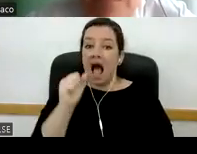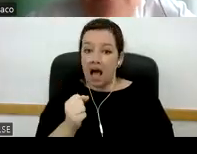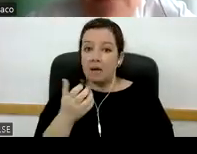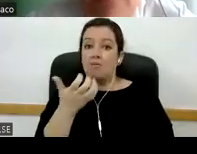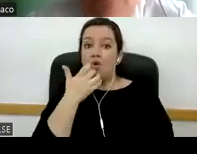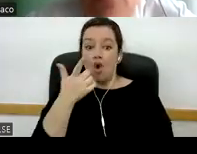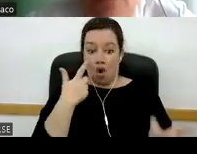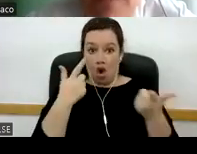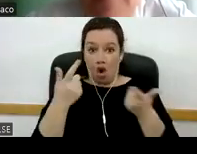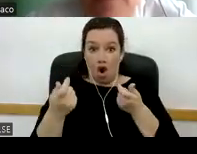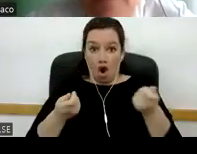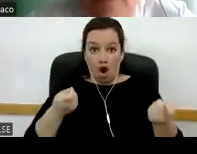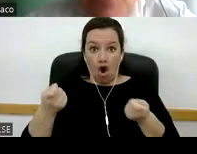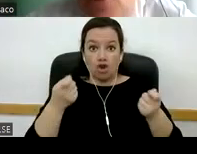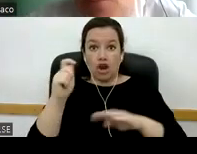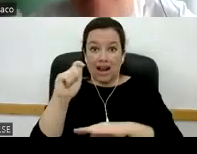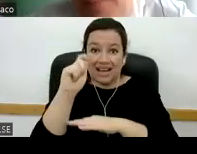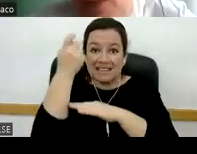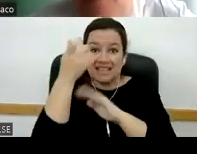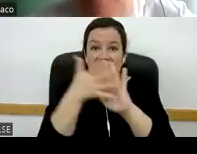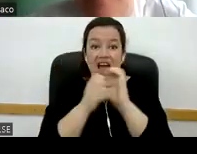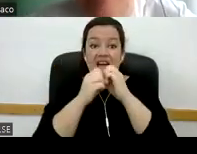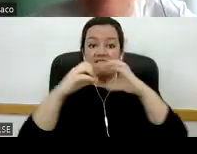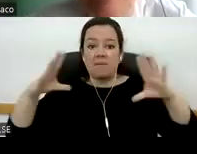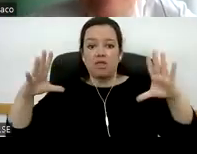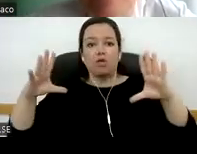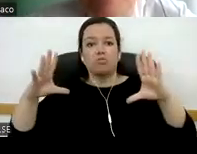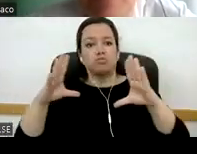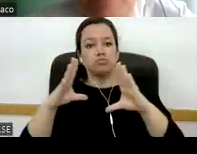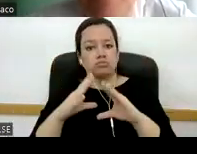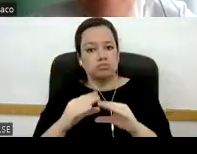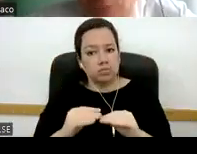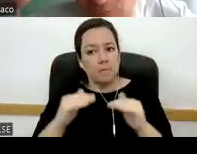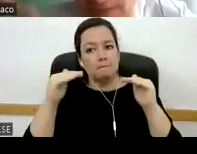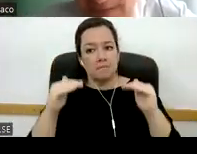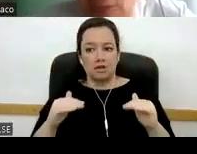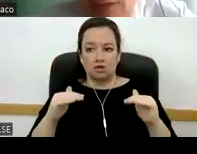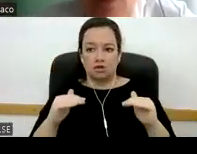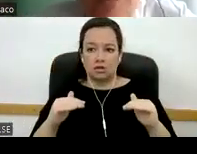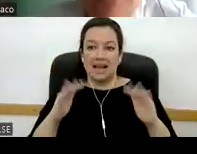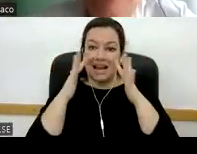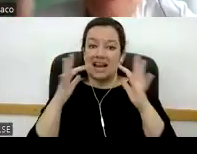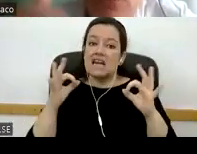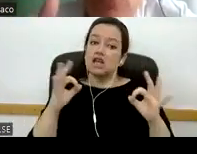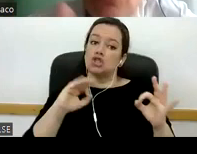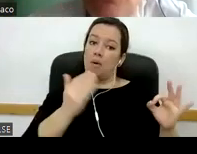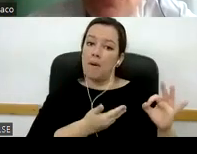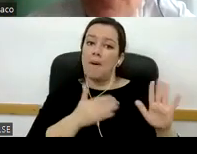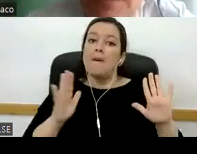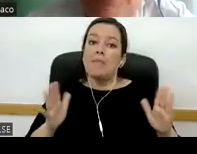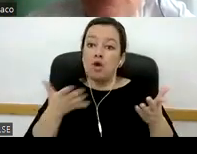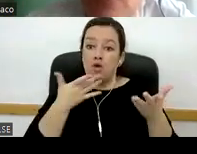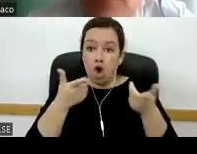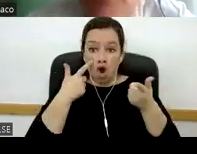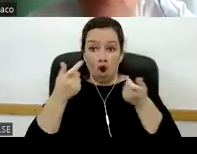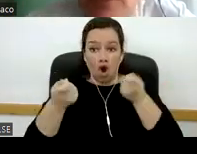a hablar de un factor inflamatorio, como veis tiene menos trascendencia sobre el riesgo cardiovascular, pero su control puede